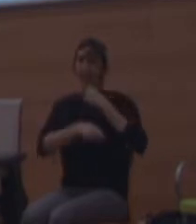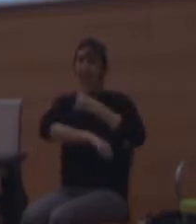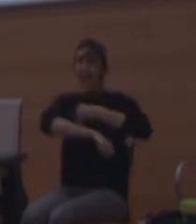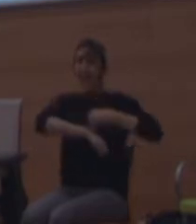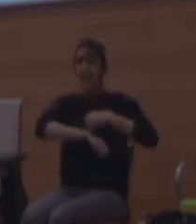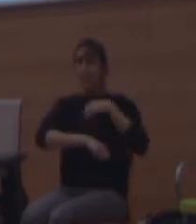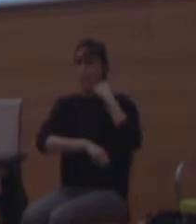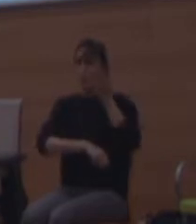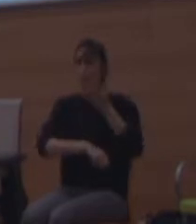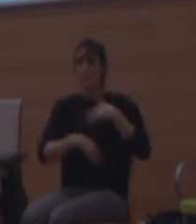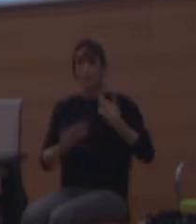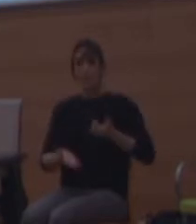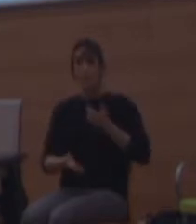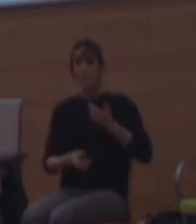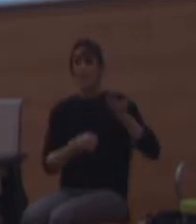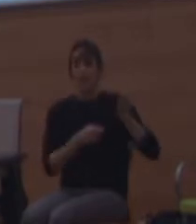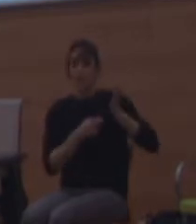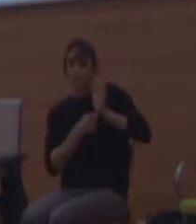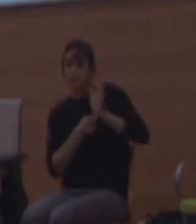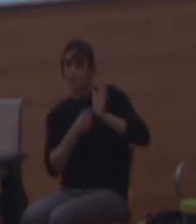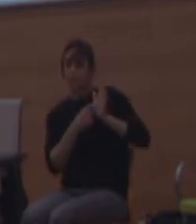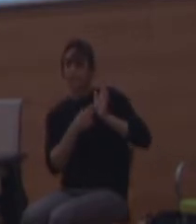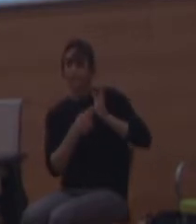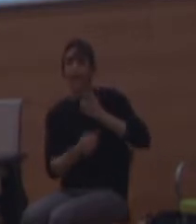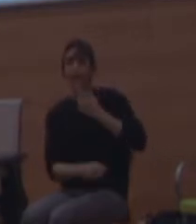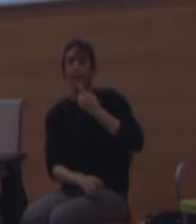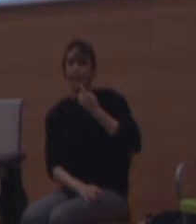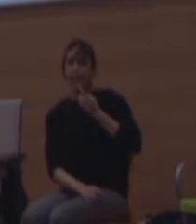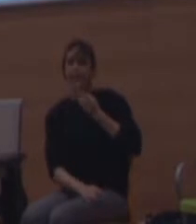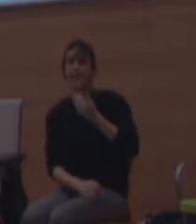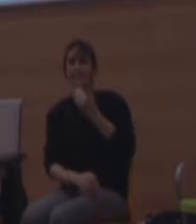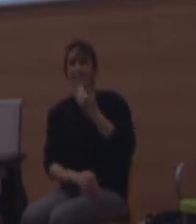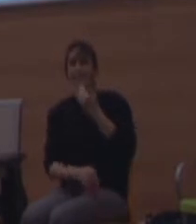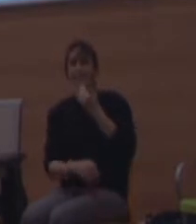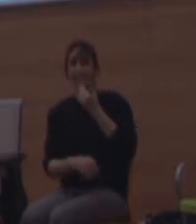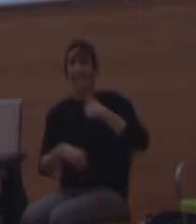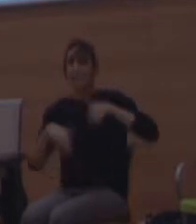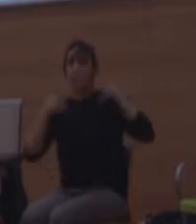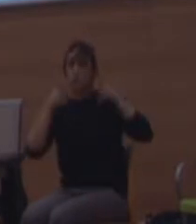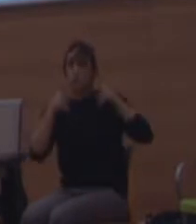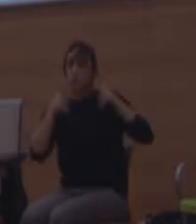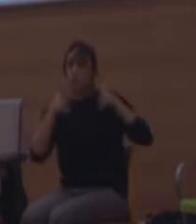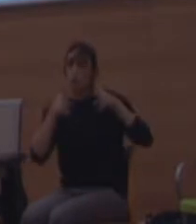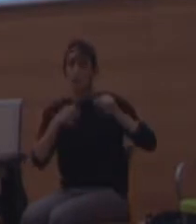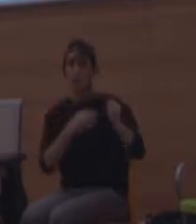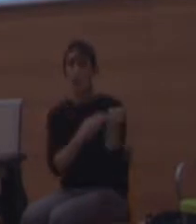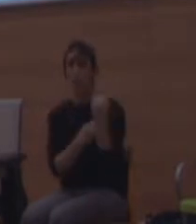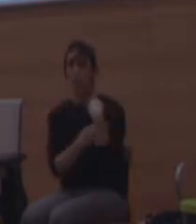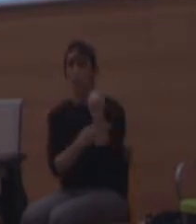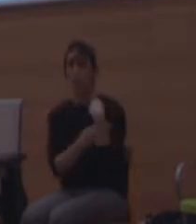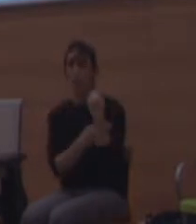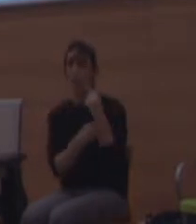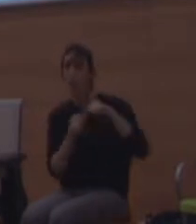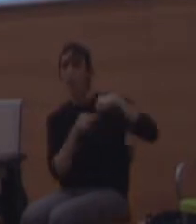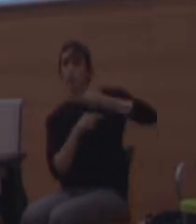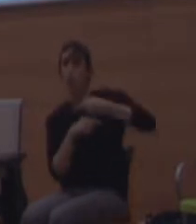ser así. Hay que decir qué es lo que pasa cuando obviamos este tipo de controles, porque el pie